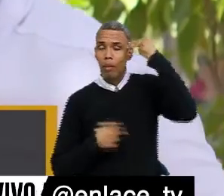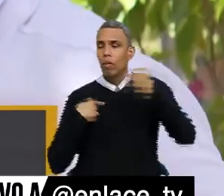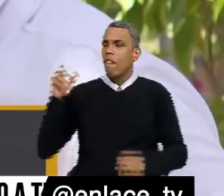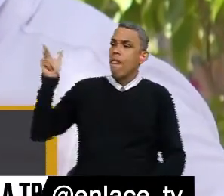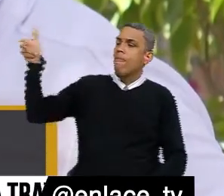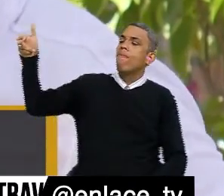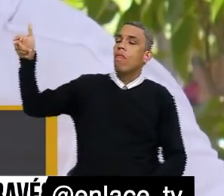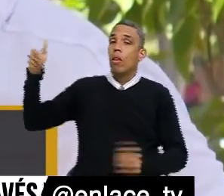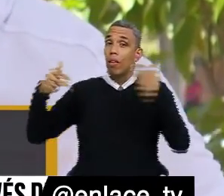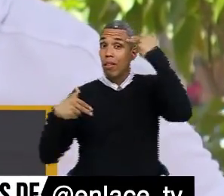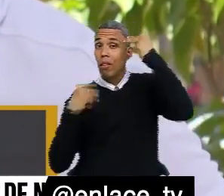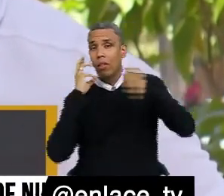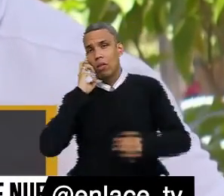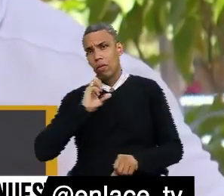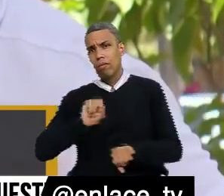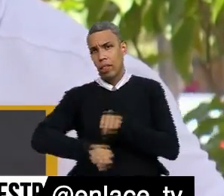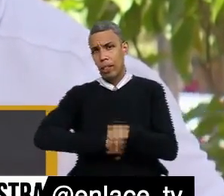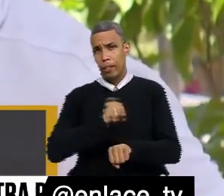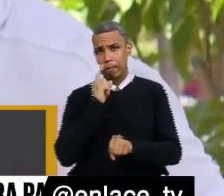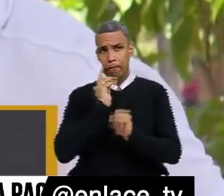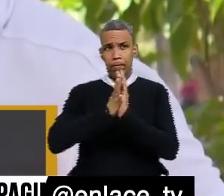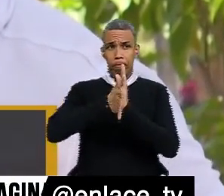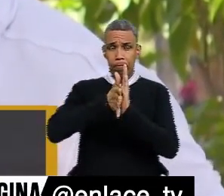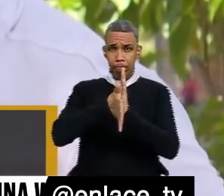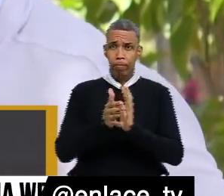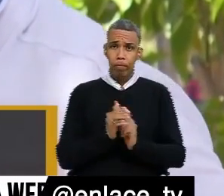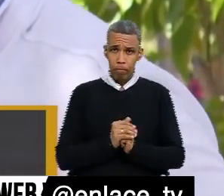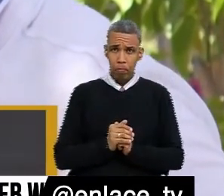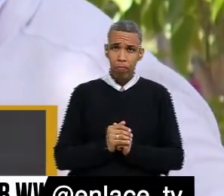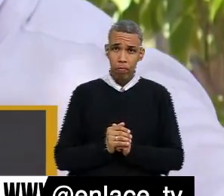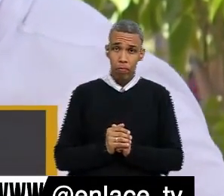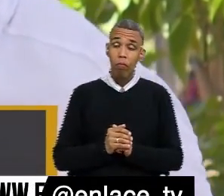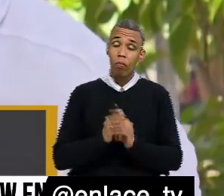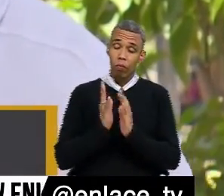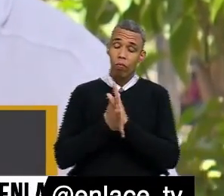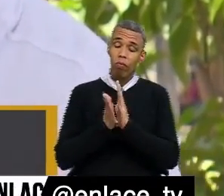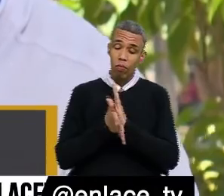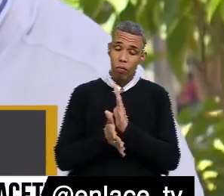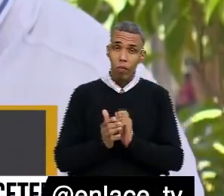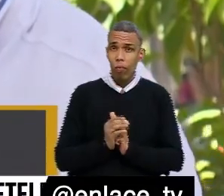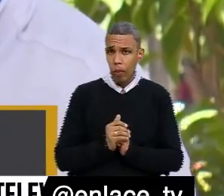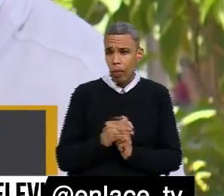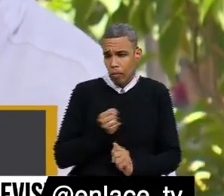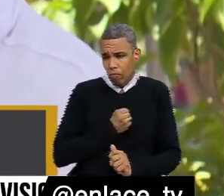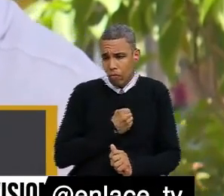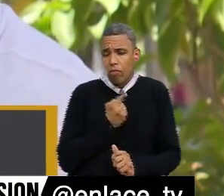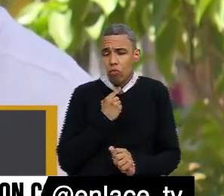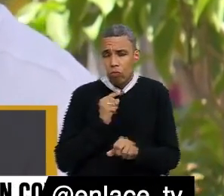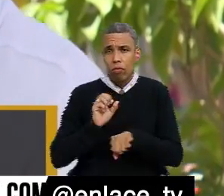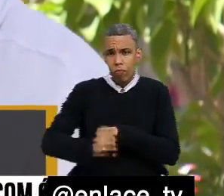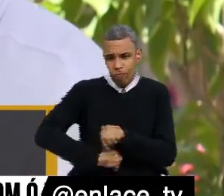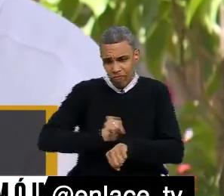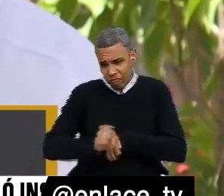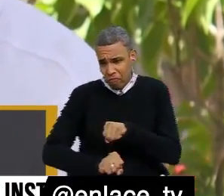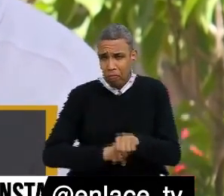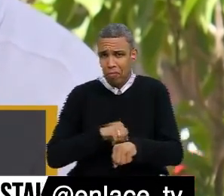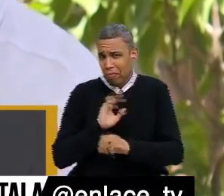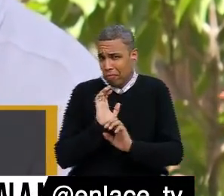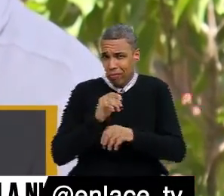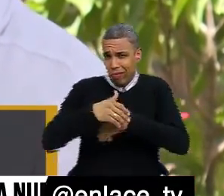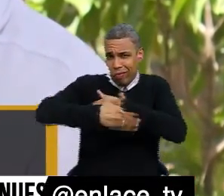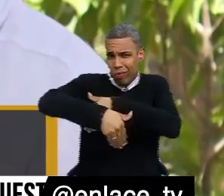queremos denunciar algunos hechos delictivos de los cuales han sido víctimas nuestros compañeros, pues que practicamos este deporte sobre las vías